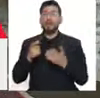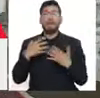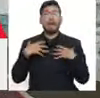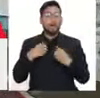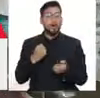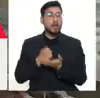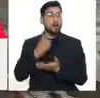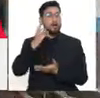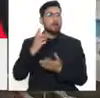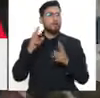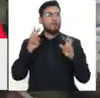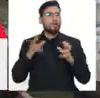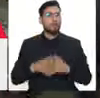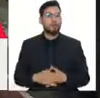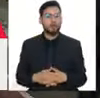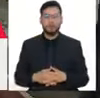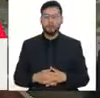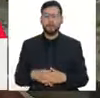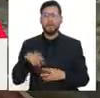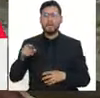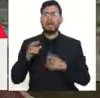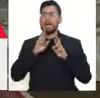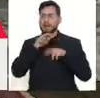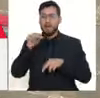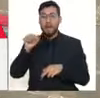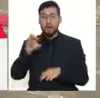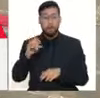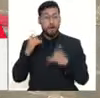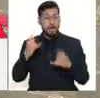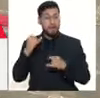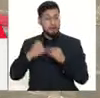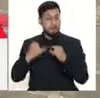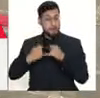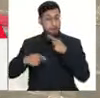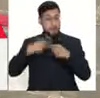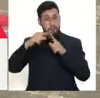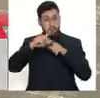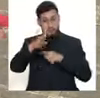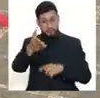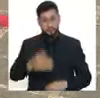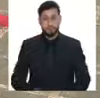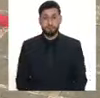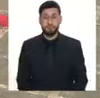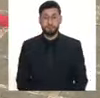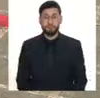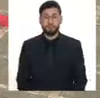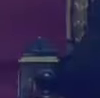en lo que es la cuenca del río Napo. Con estas imágenes nosotros retornamos a estudio.